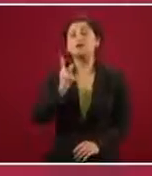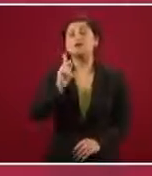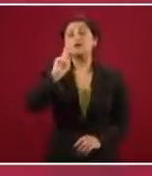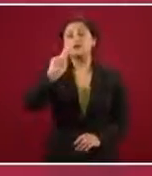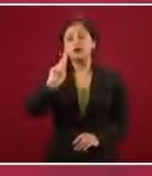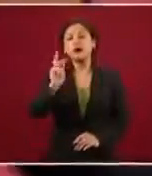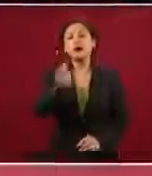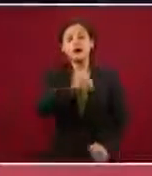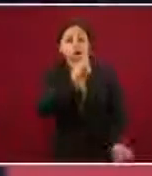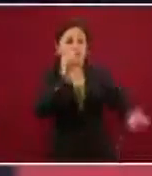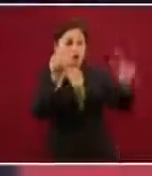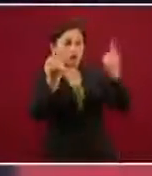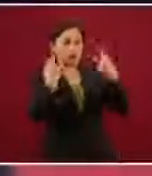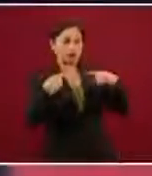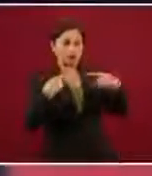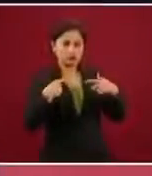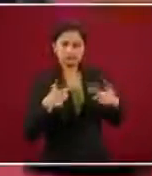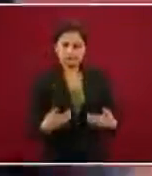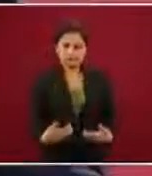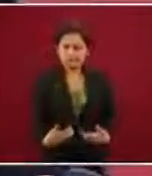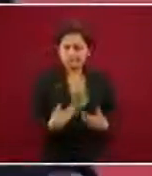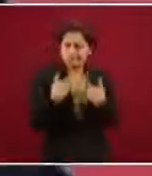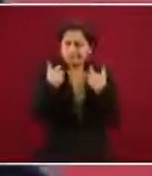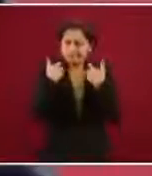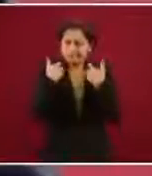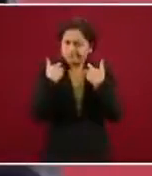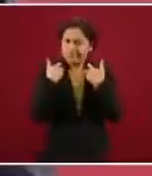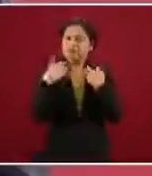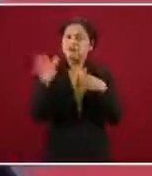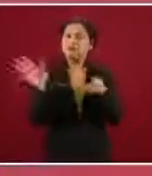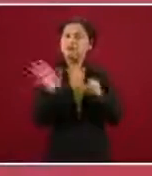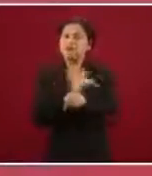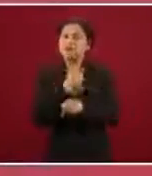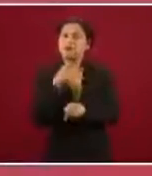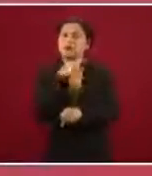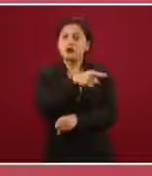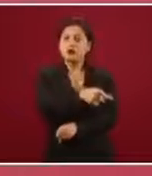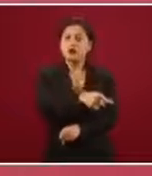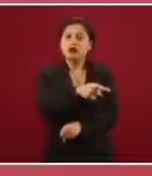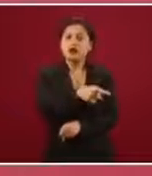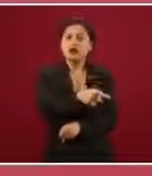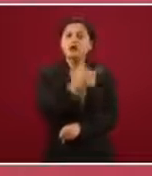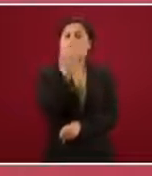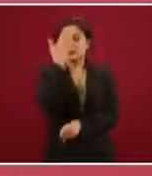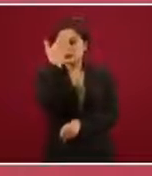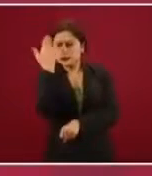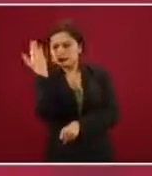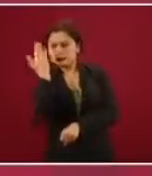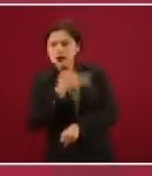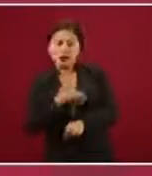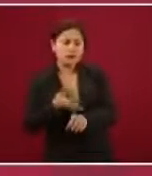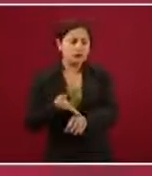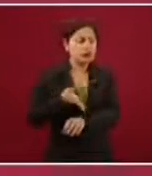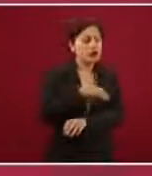están molestos porque sienten que hubo un saqueo y que